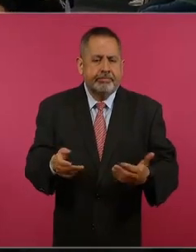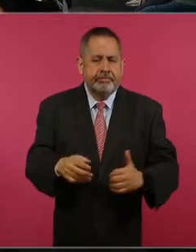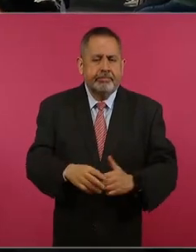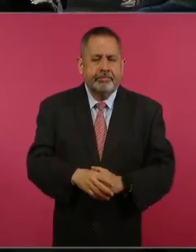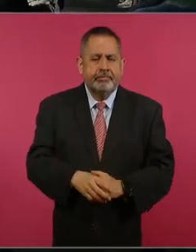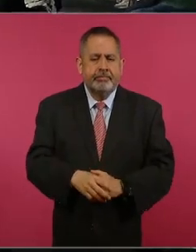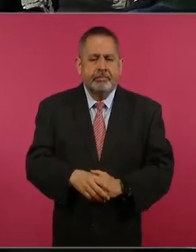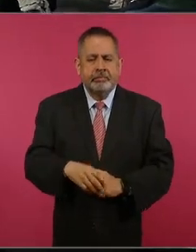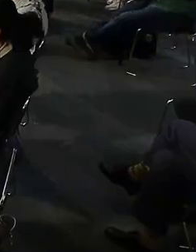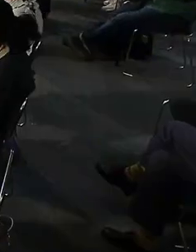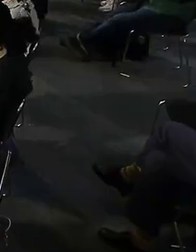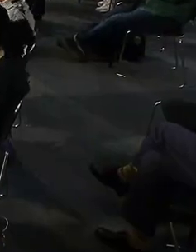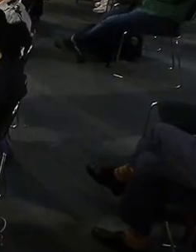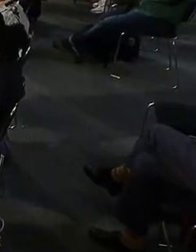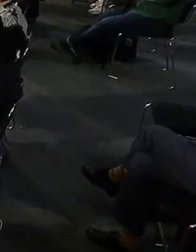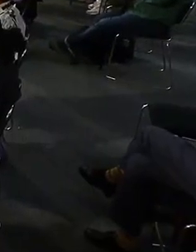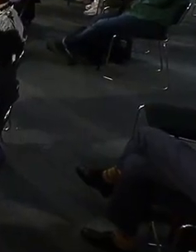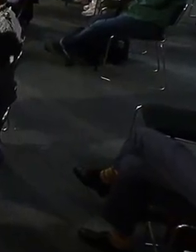a la semana